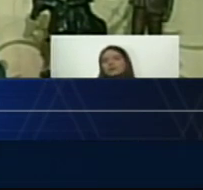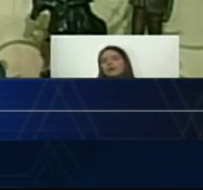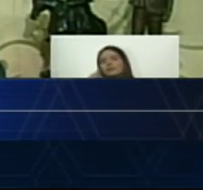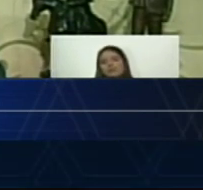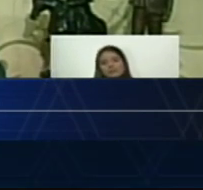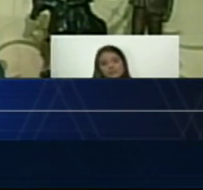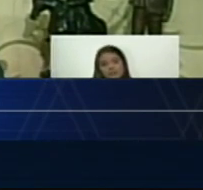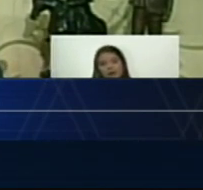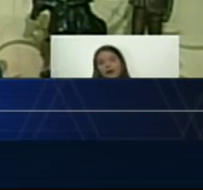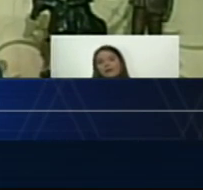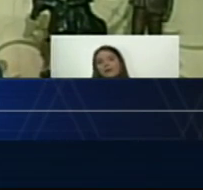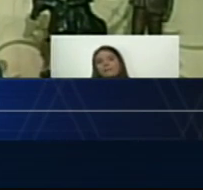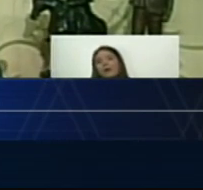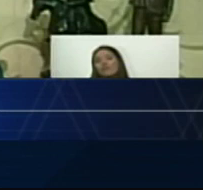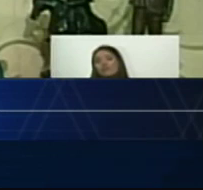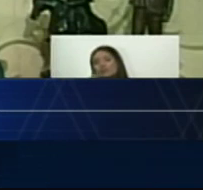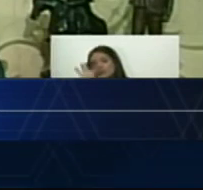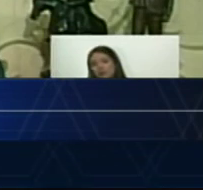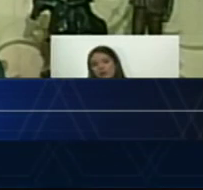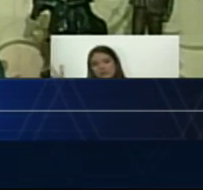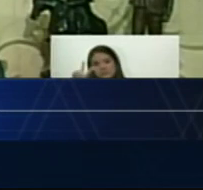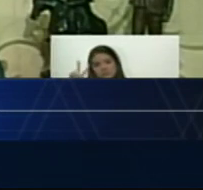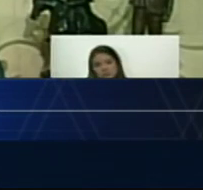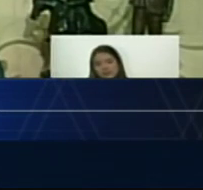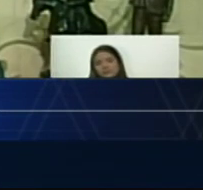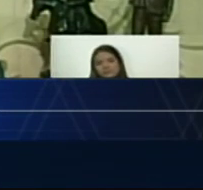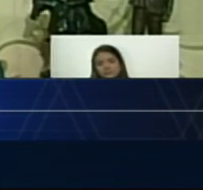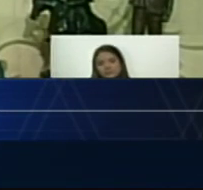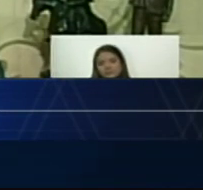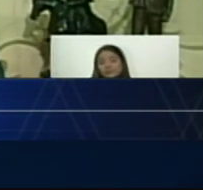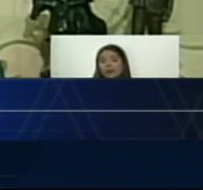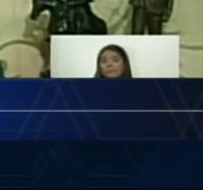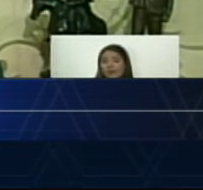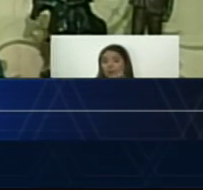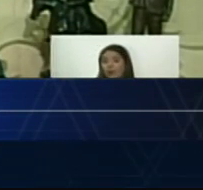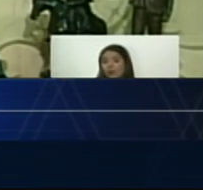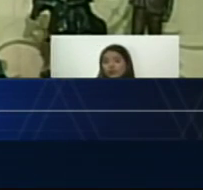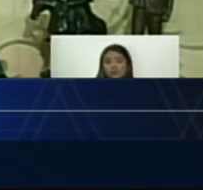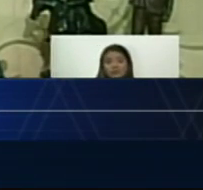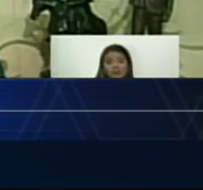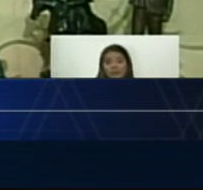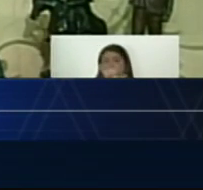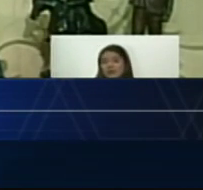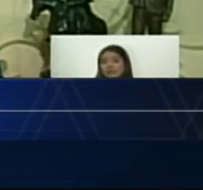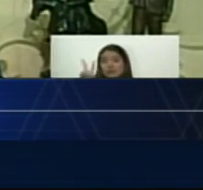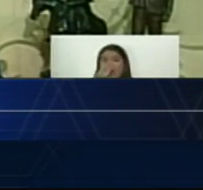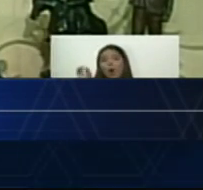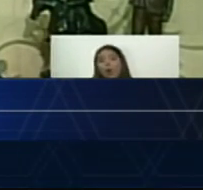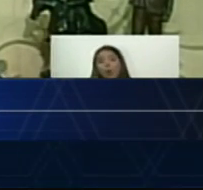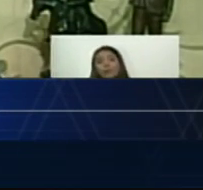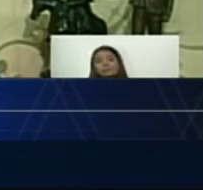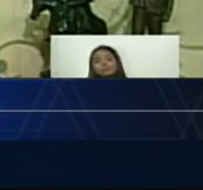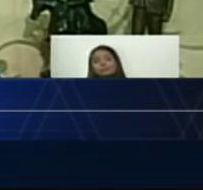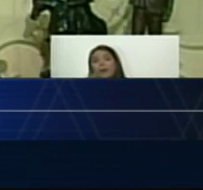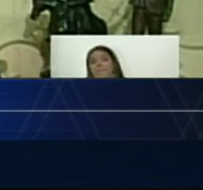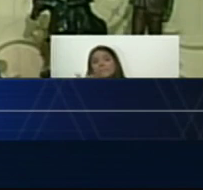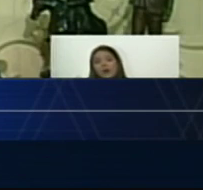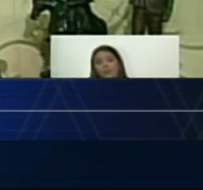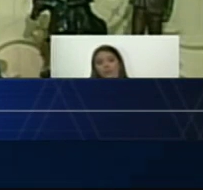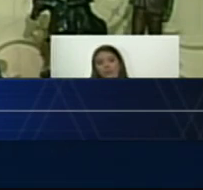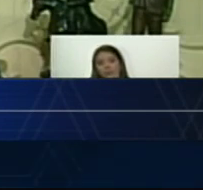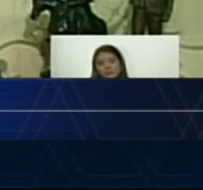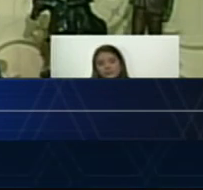indispensables para el abastecimiento nacional, la reactivación productiva del país, o el aumento de la capacidad tecnológica